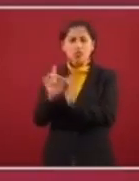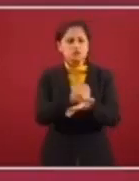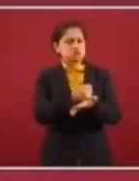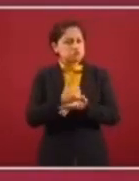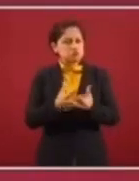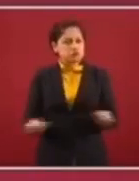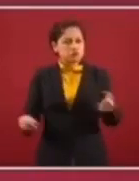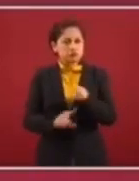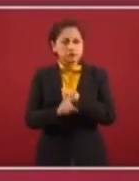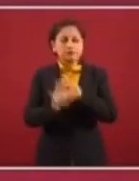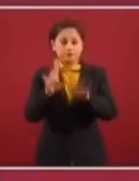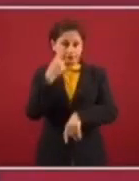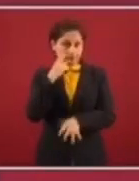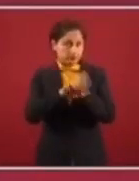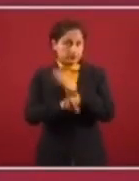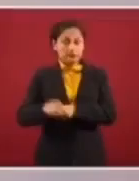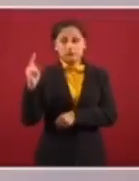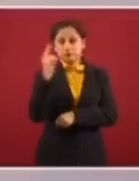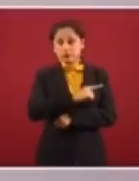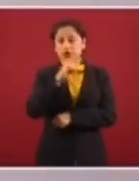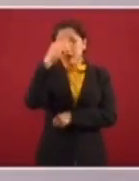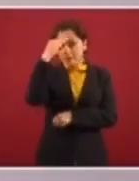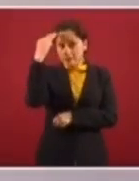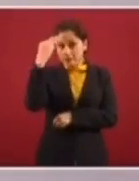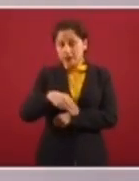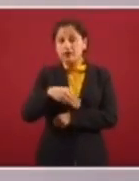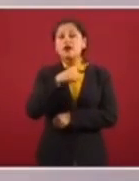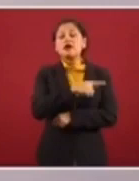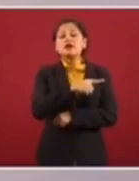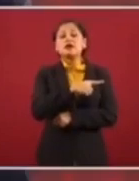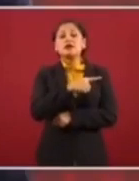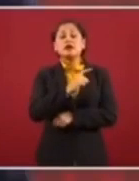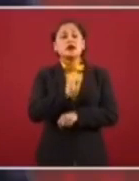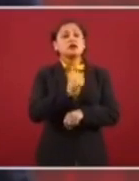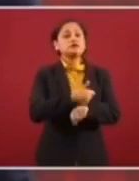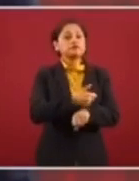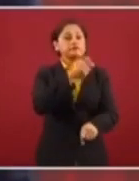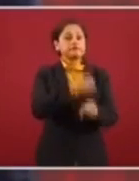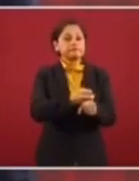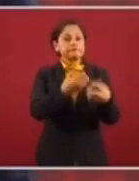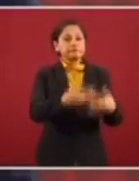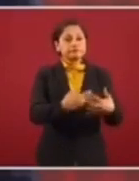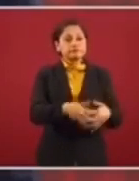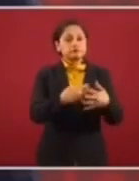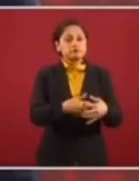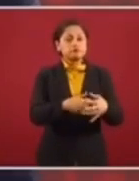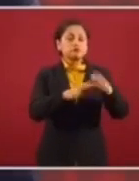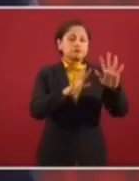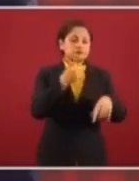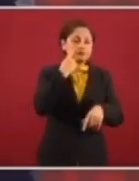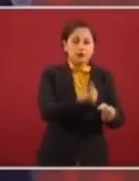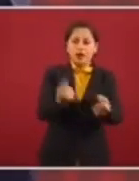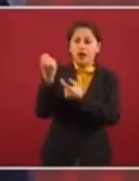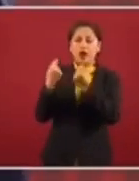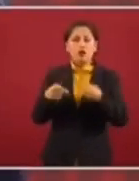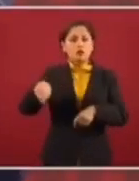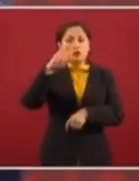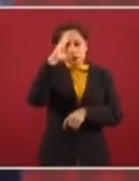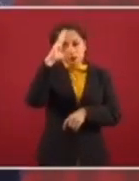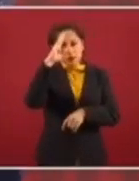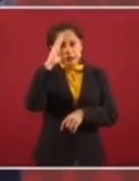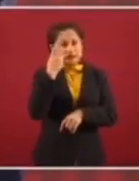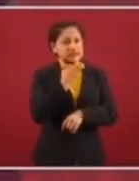cuando la gente decide en Mexicali el que no se instale la cervecera. Algunos, ¿no?, pensaban de que esto nos iba a